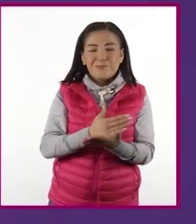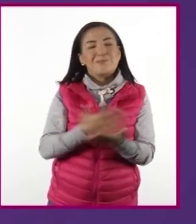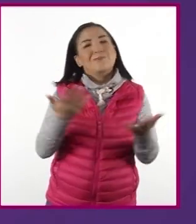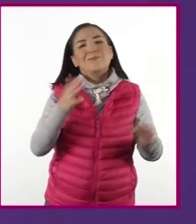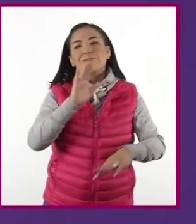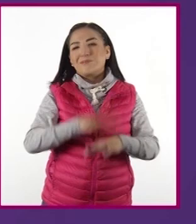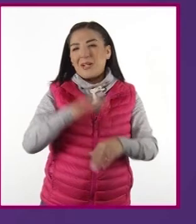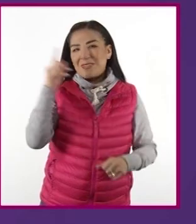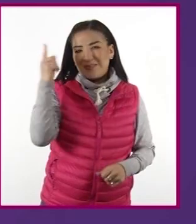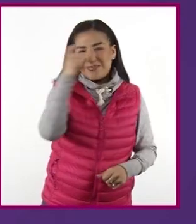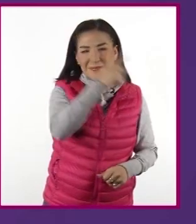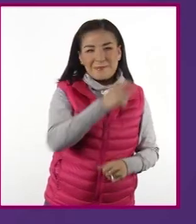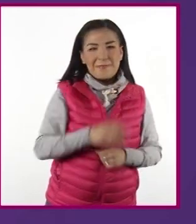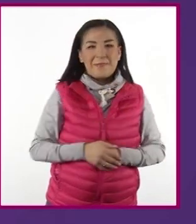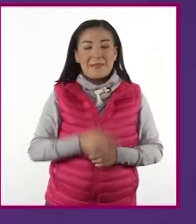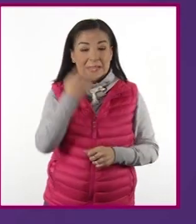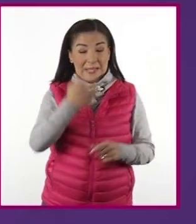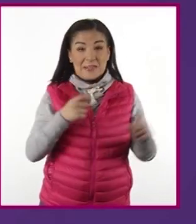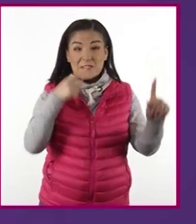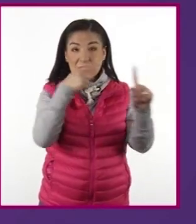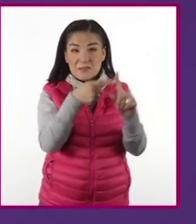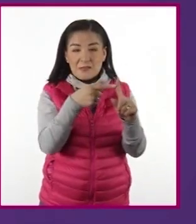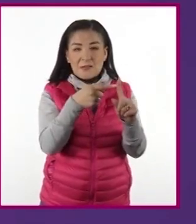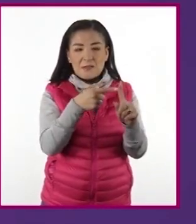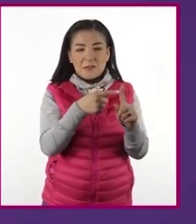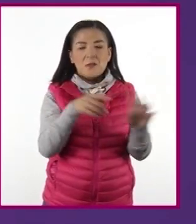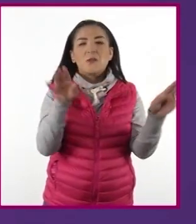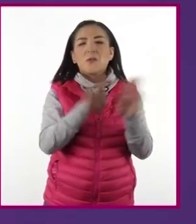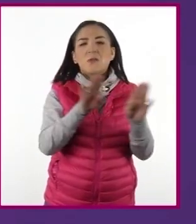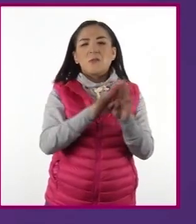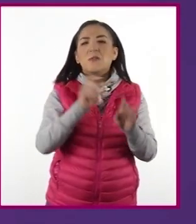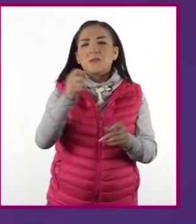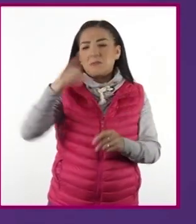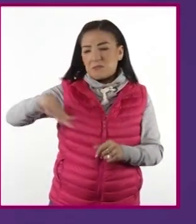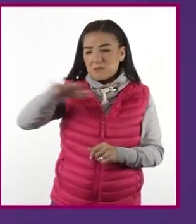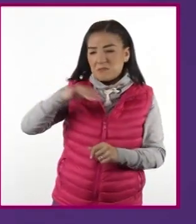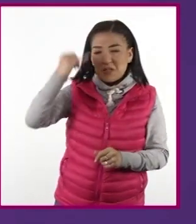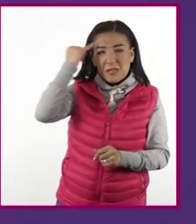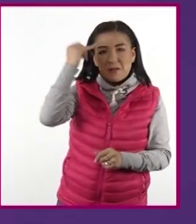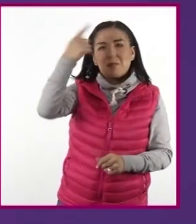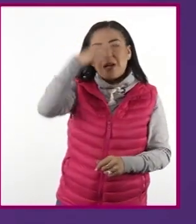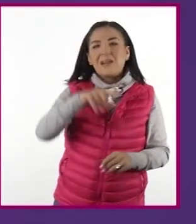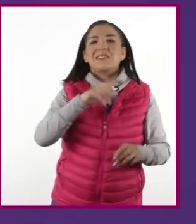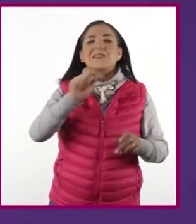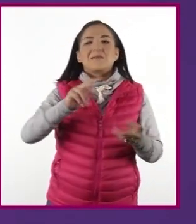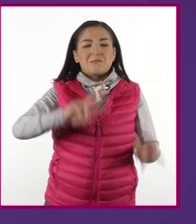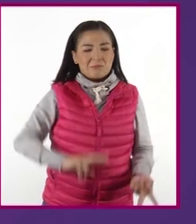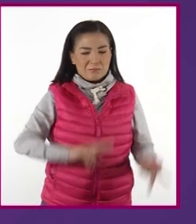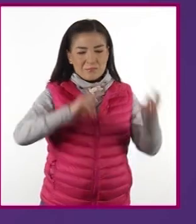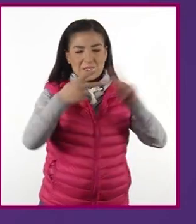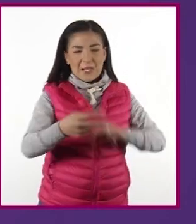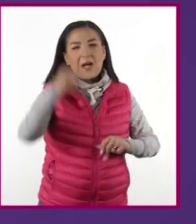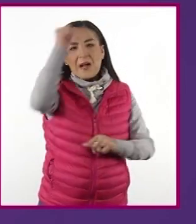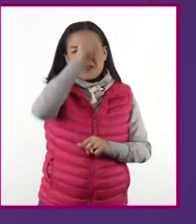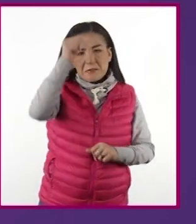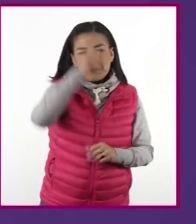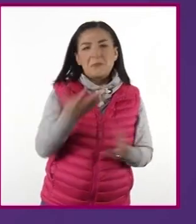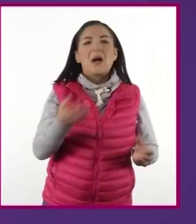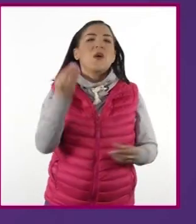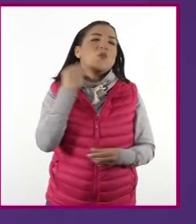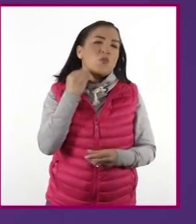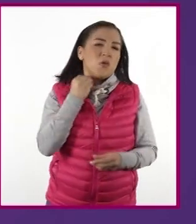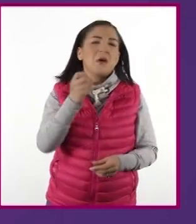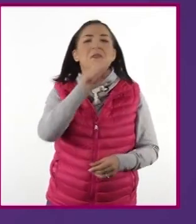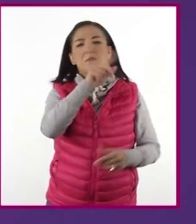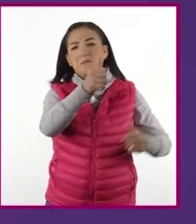sustancialmente. A partir de esto, los criollos solo pudieron aspirar a convertirse en sacerdotes, abogados o